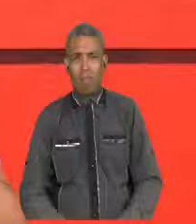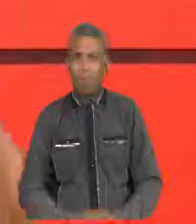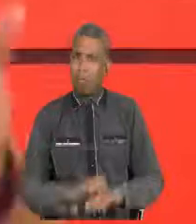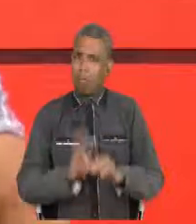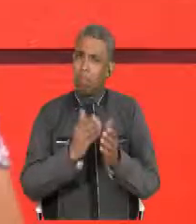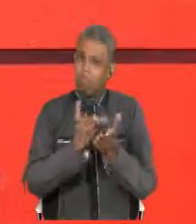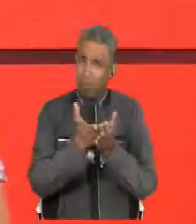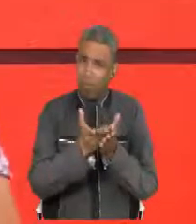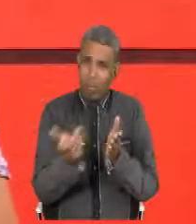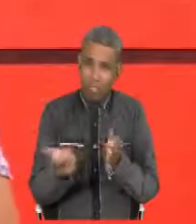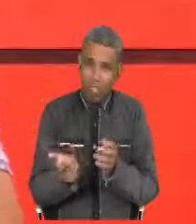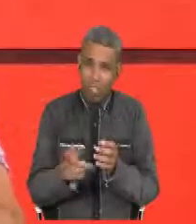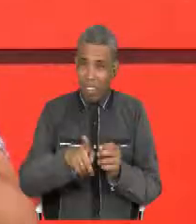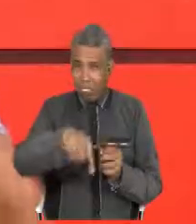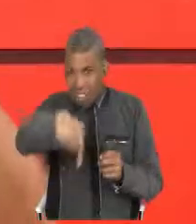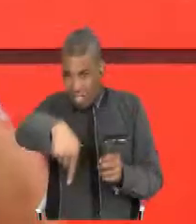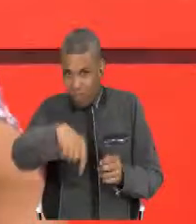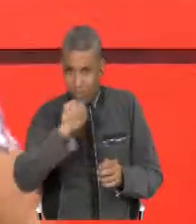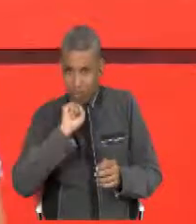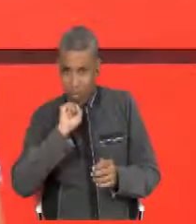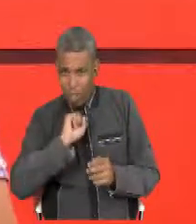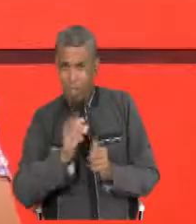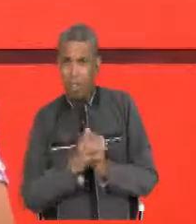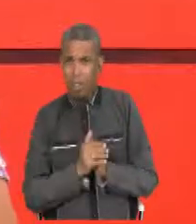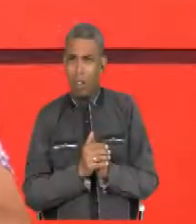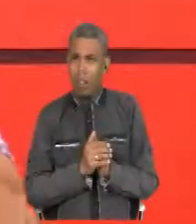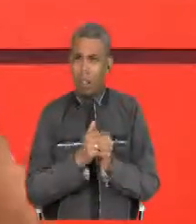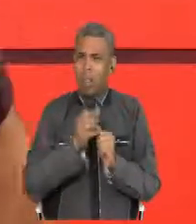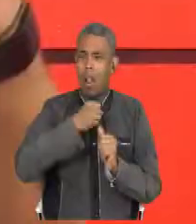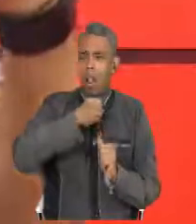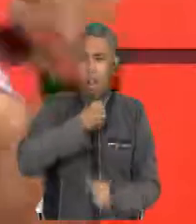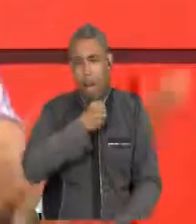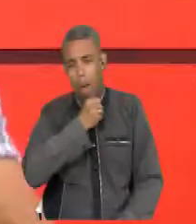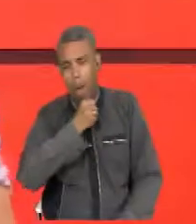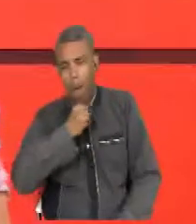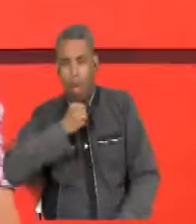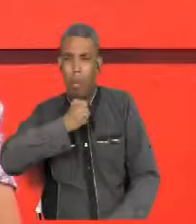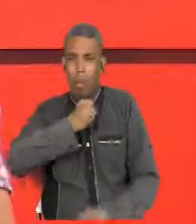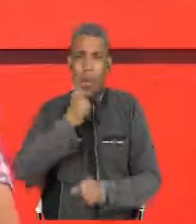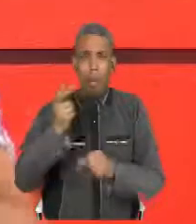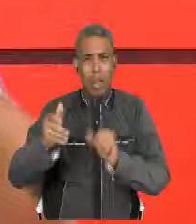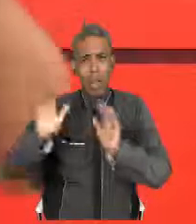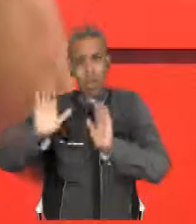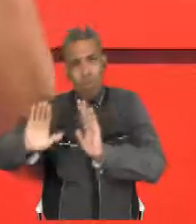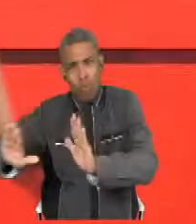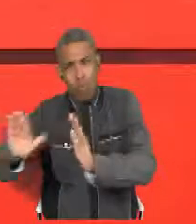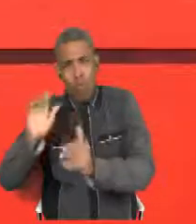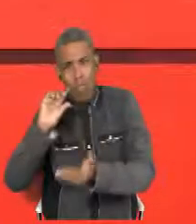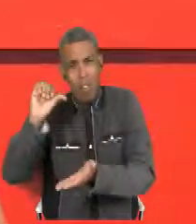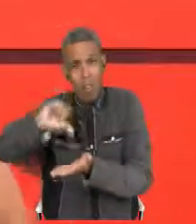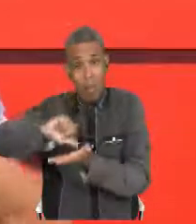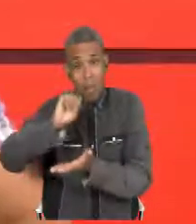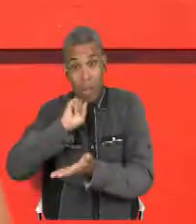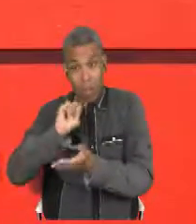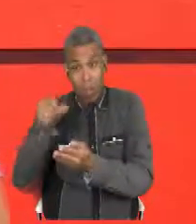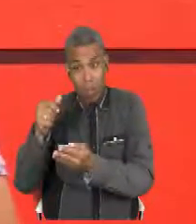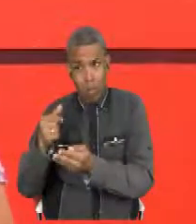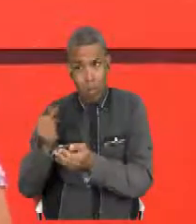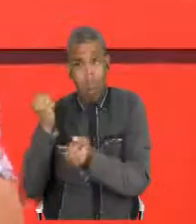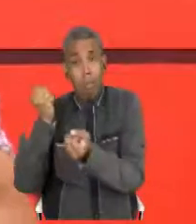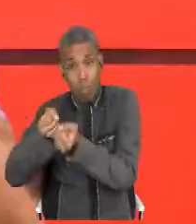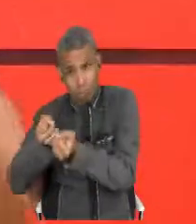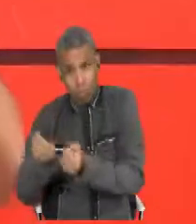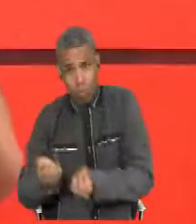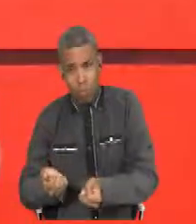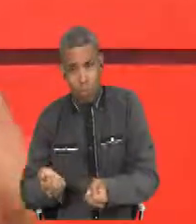artistas. Hay mucho talento, hay que recuperar nuestra cultura, seguir batallando por nuestra cultura, por los buenos artistas que tenemos aquí en la